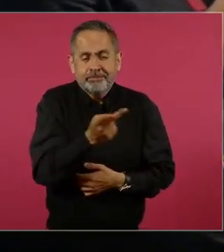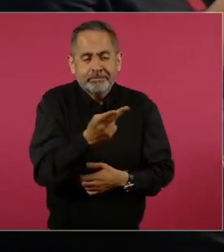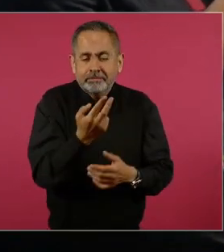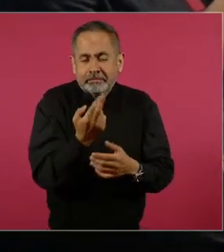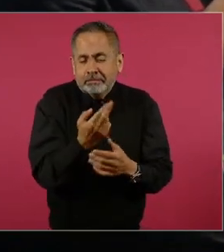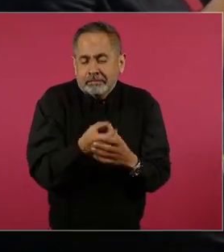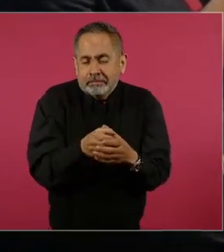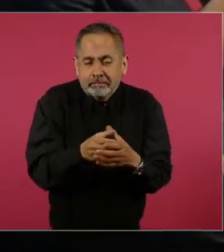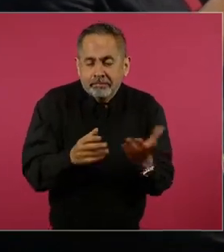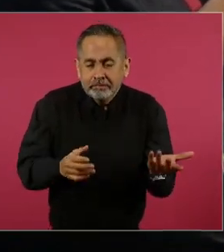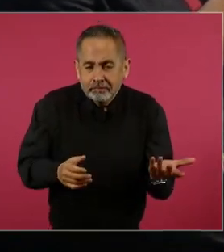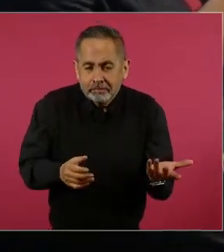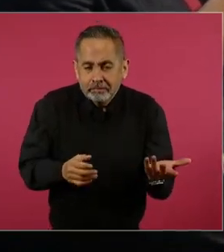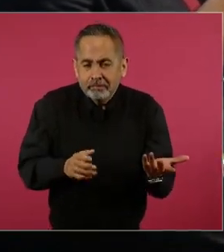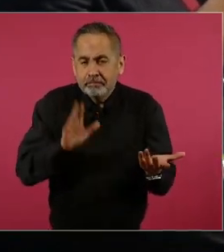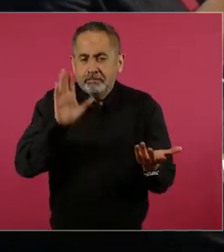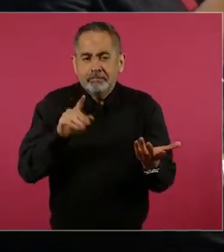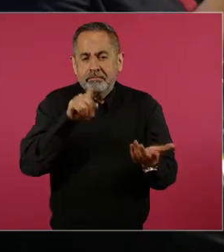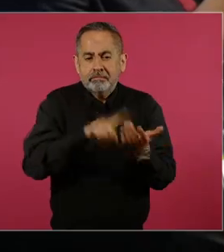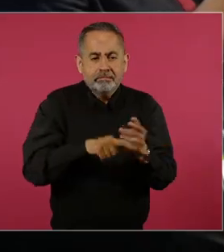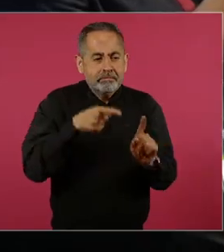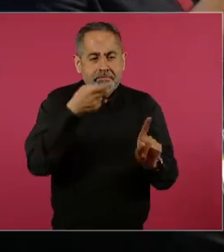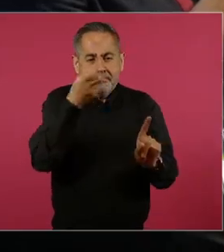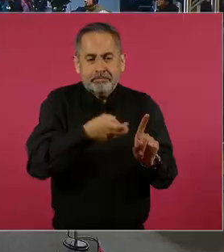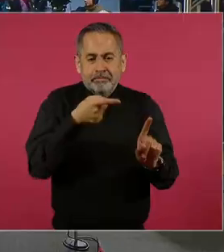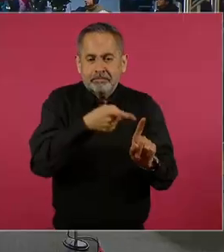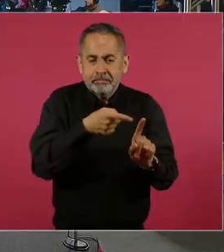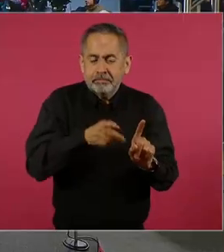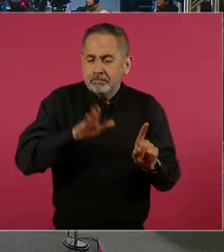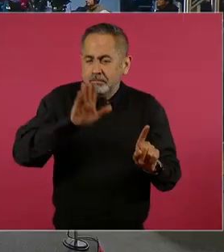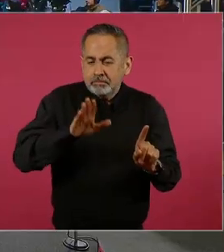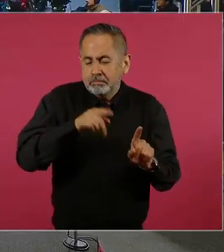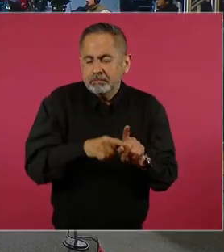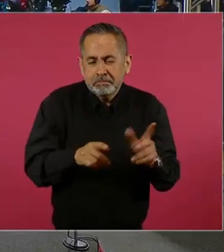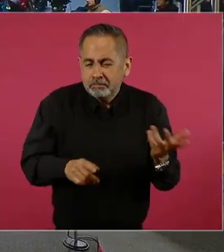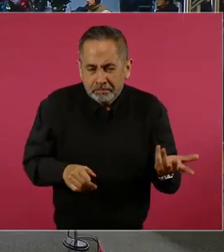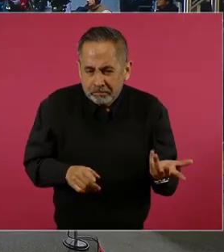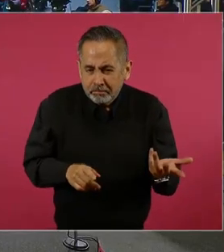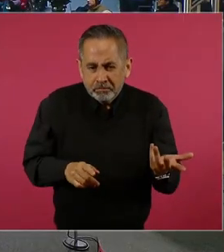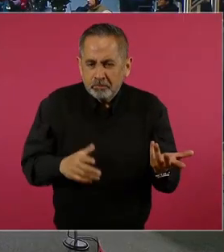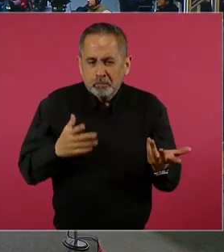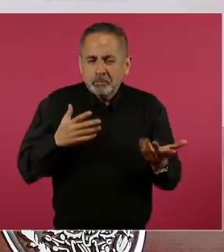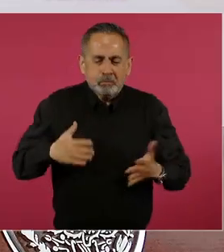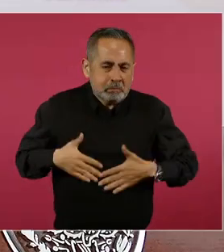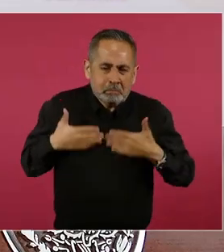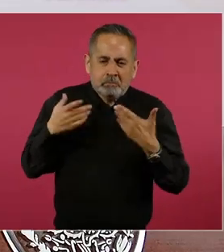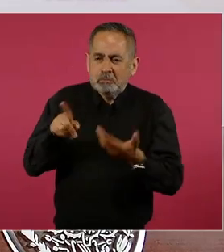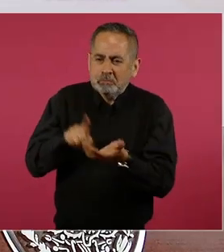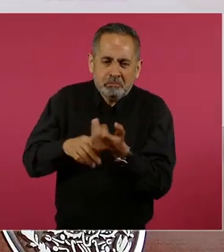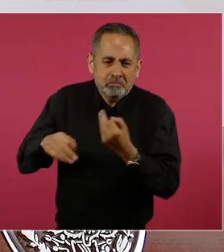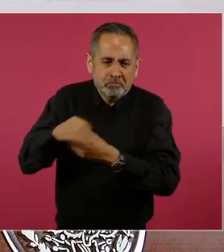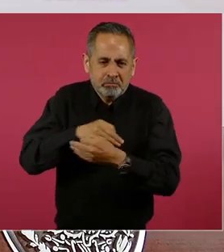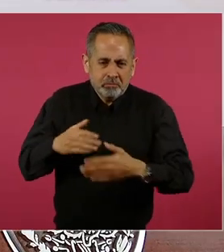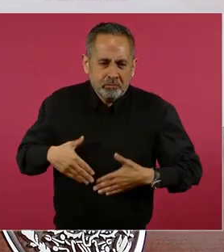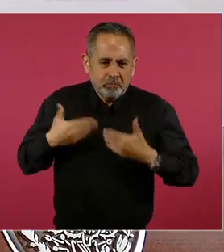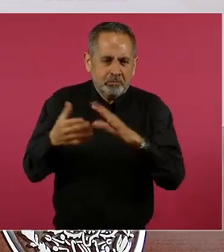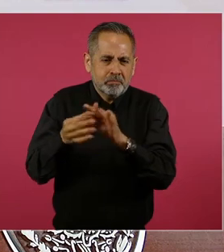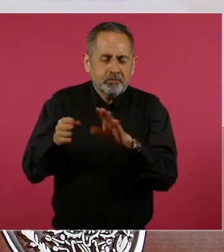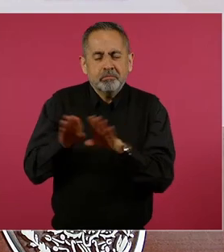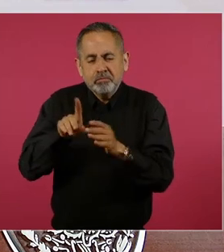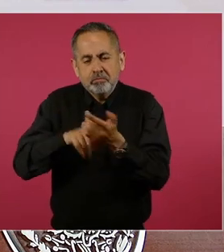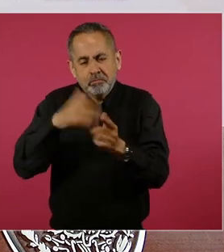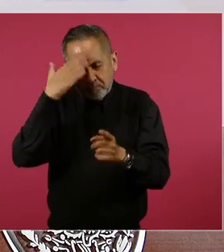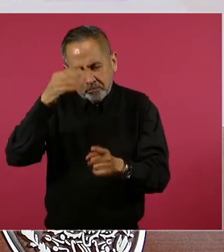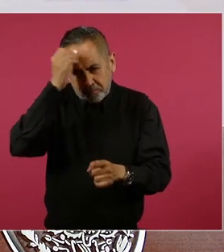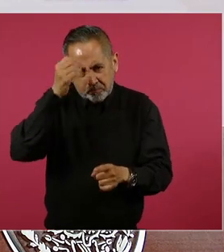pues bueno, pues al parecer pues este tipo de personajes pues a lo mejor no están creando confianza dentro de esto y pues saber